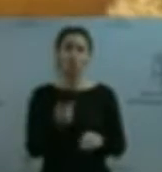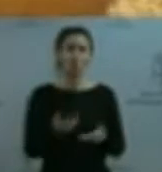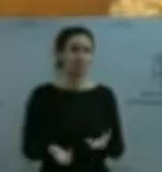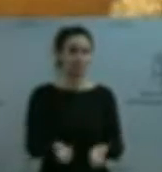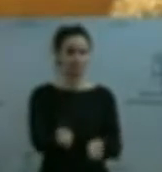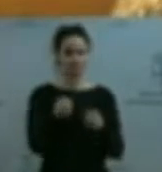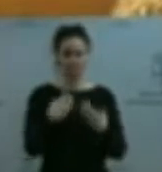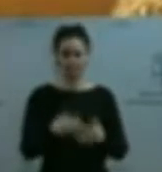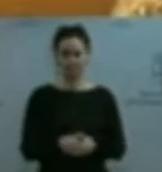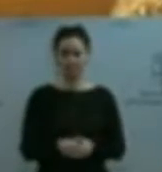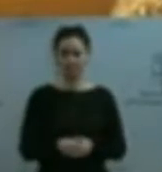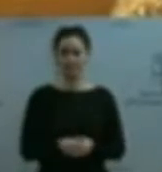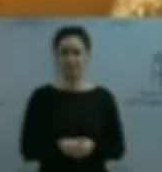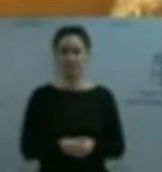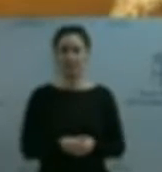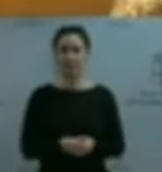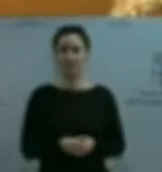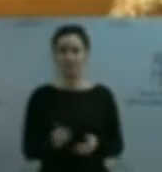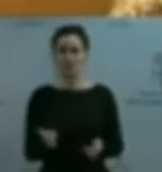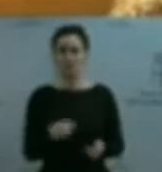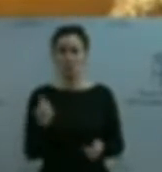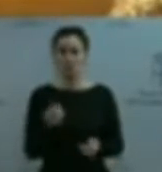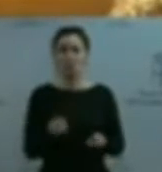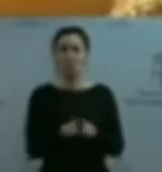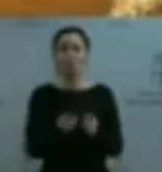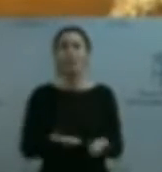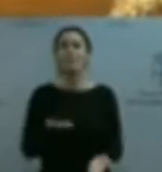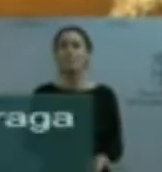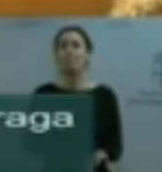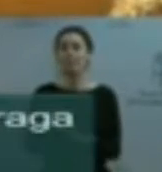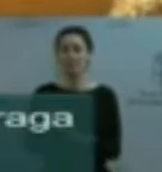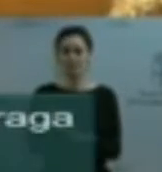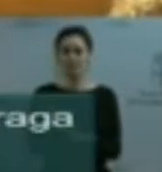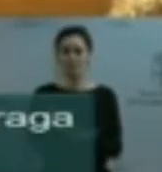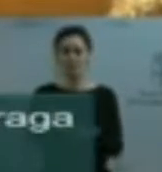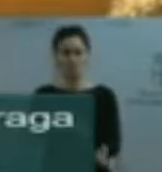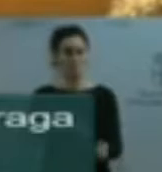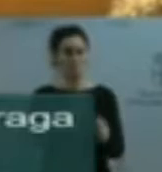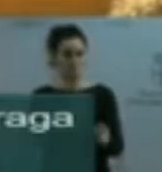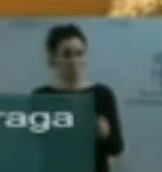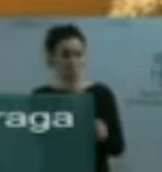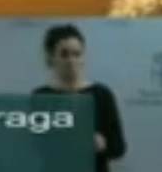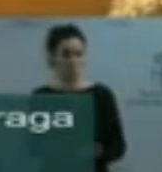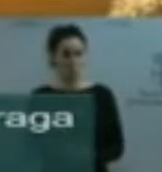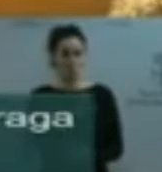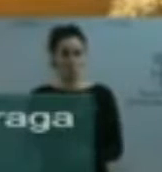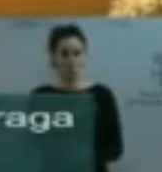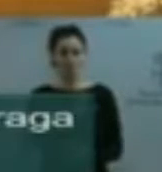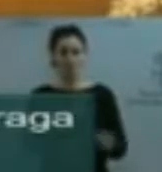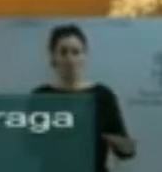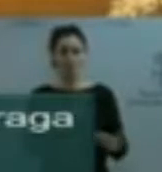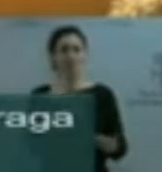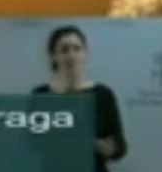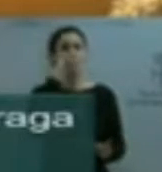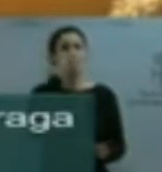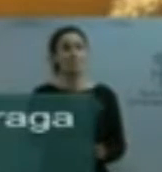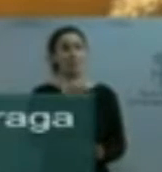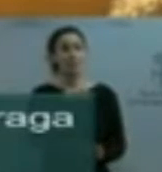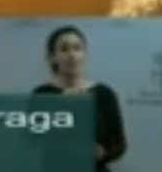una solicitud de información en julio, me ha contado usted la verdad en parte. Y me explico, señor